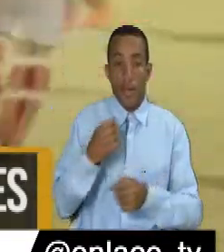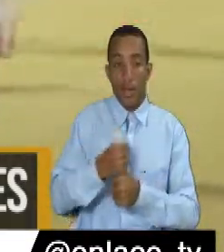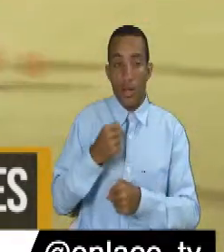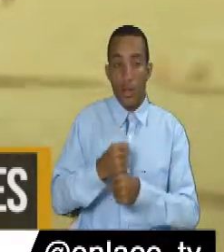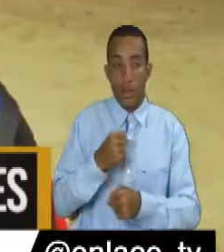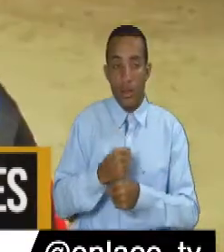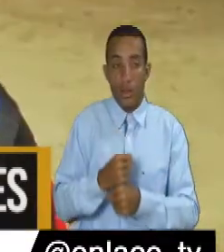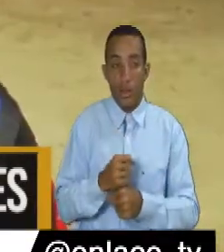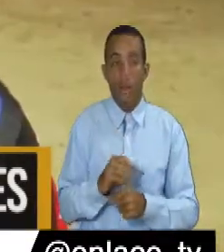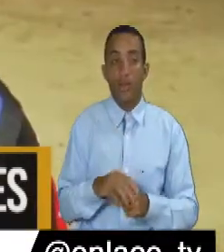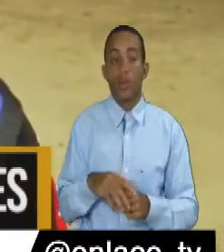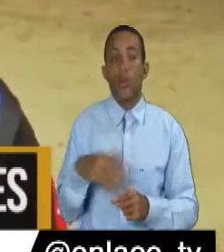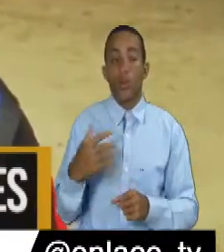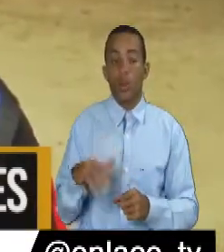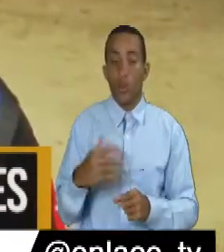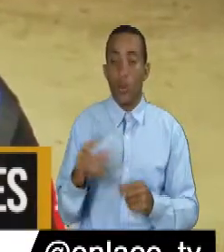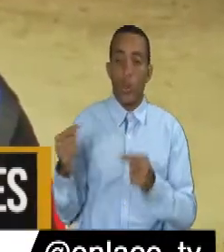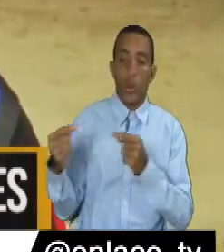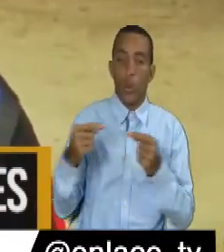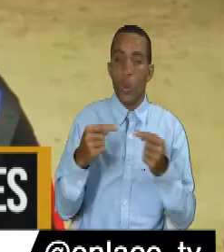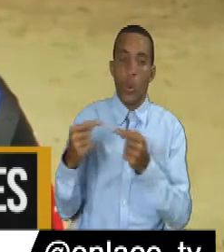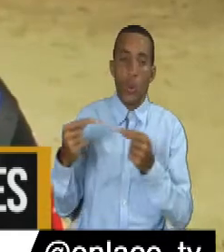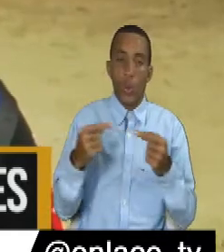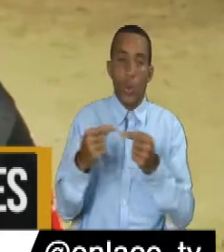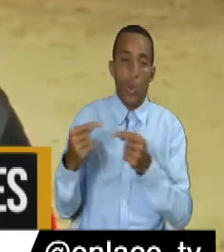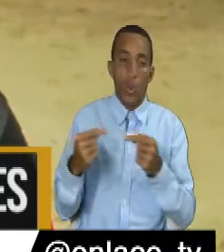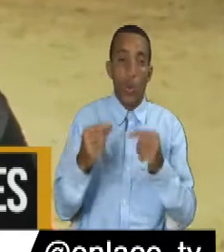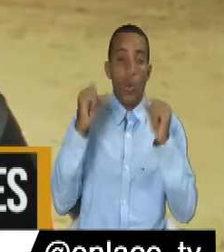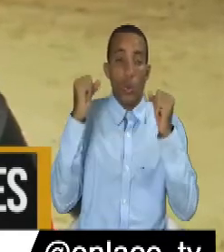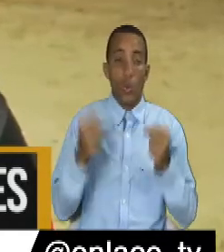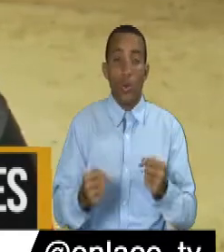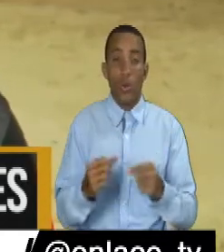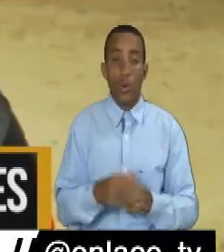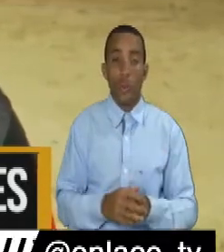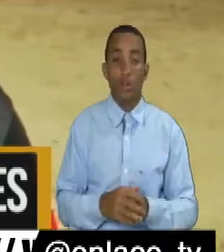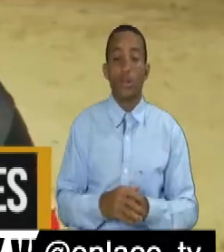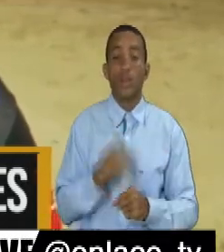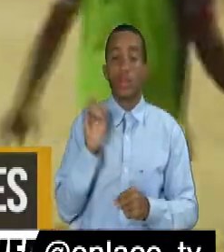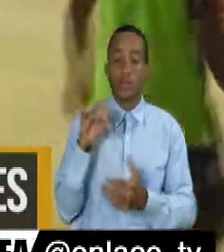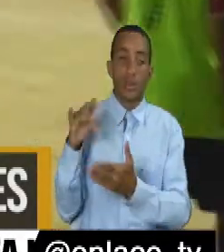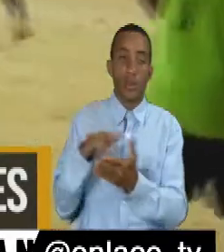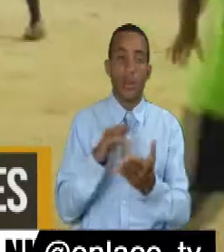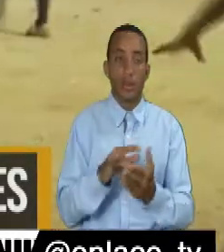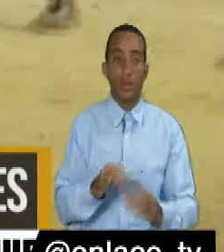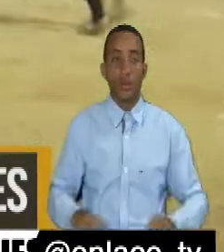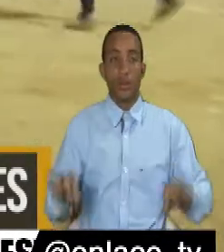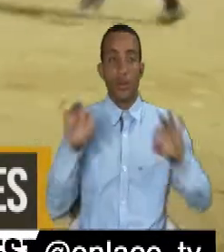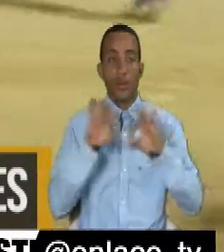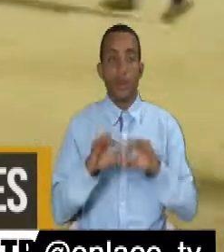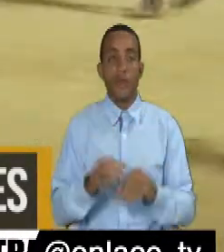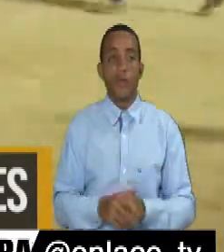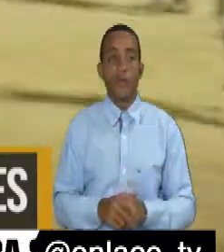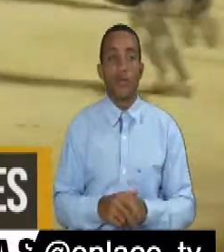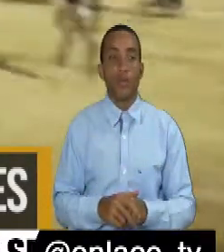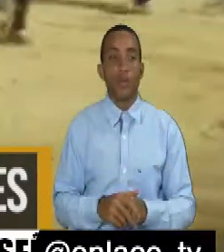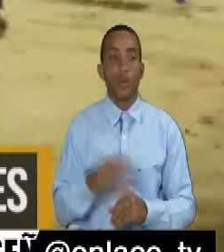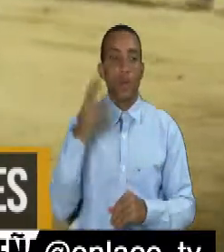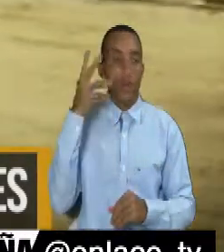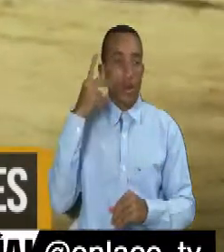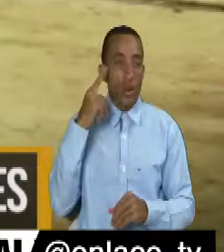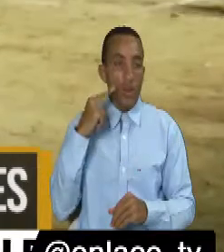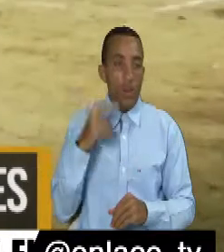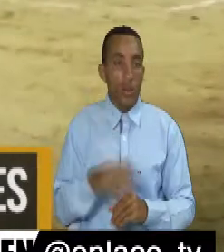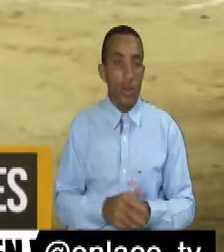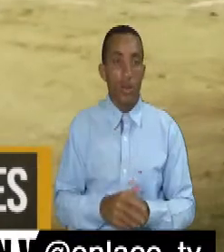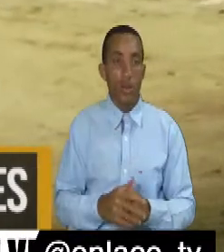el nivel ha sido muy competitivo, hay bastante participación, que es lo importante. El torneo se desarrolla todos los domingos y entre